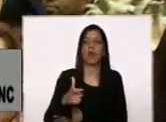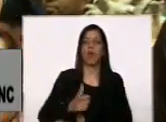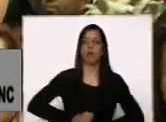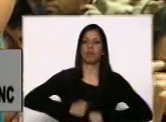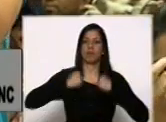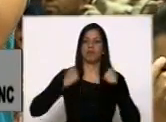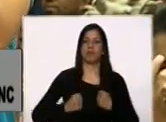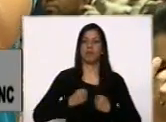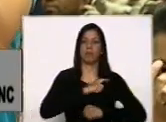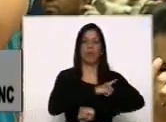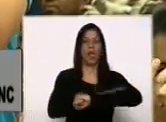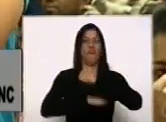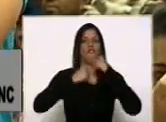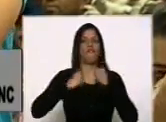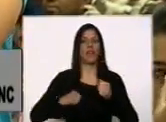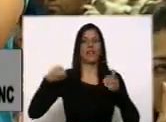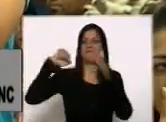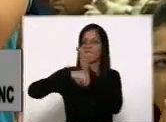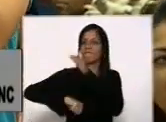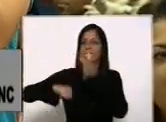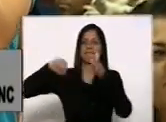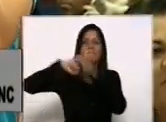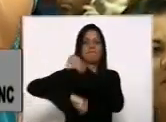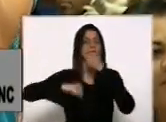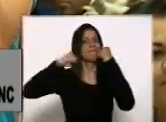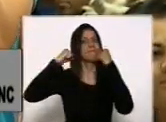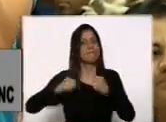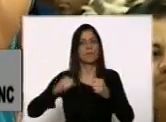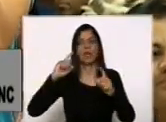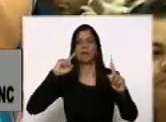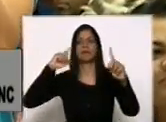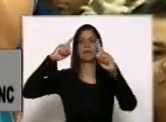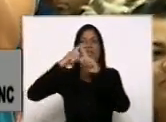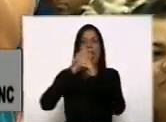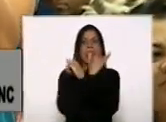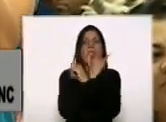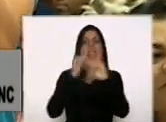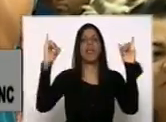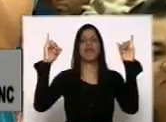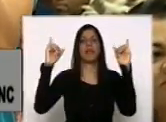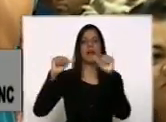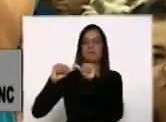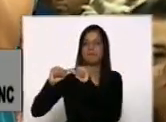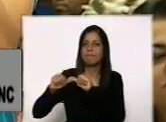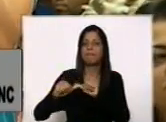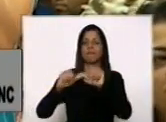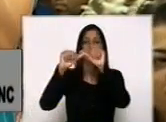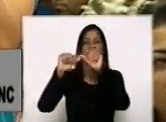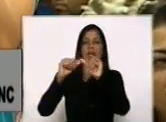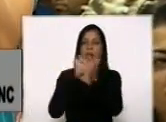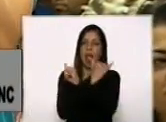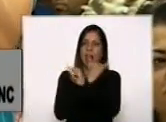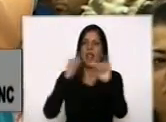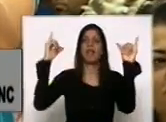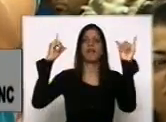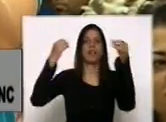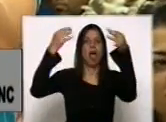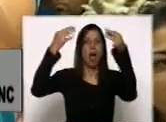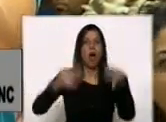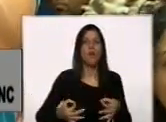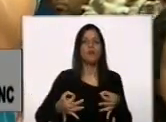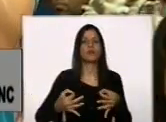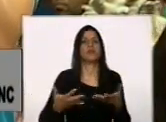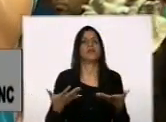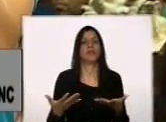negar a batallar, pase lo que pase, hasta lograr la verdadera independencia, hasta lograr esa independencia definitiva